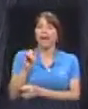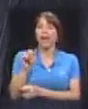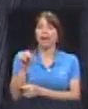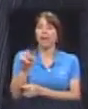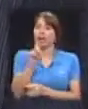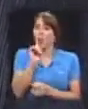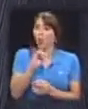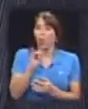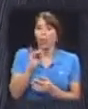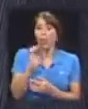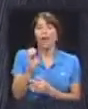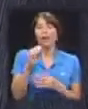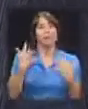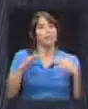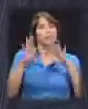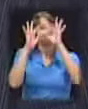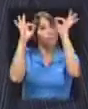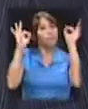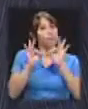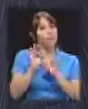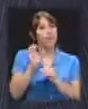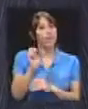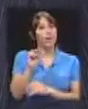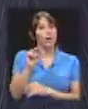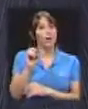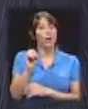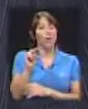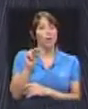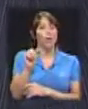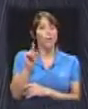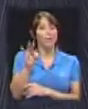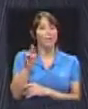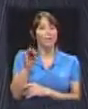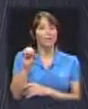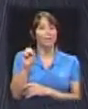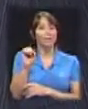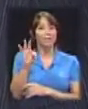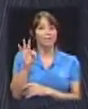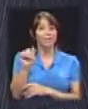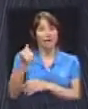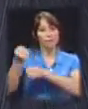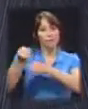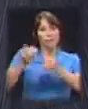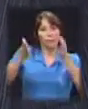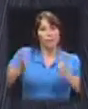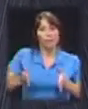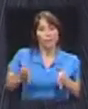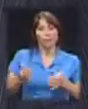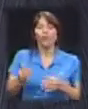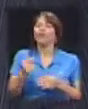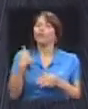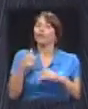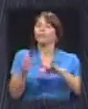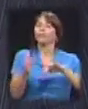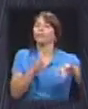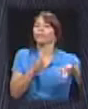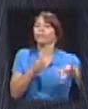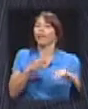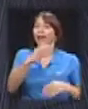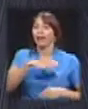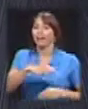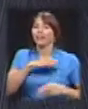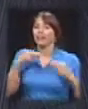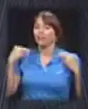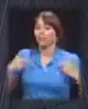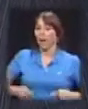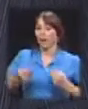los modelos econométricos en el mundo, yo destacaría las características humanas de él. El profesor Klein